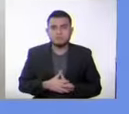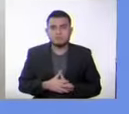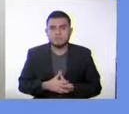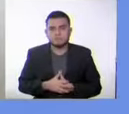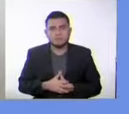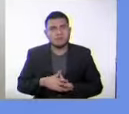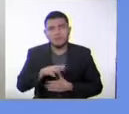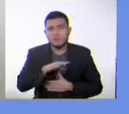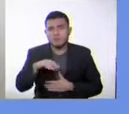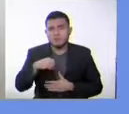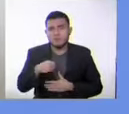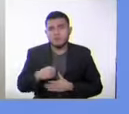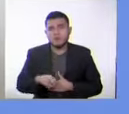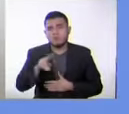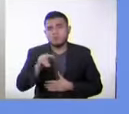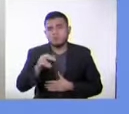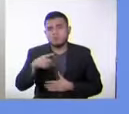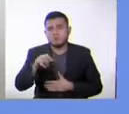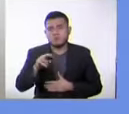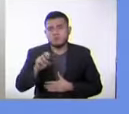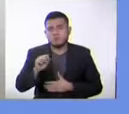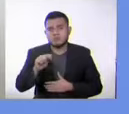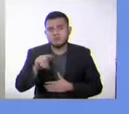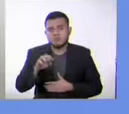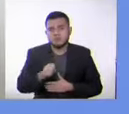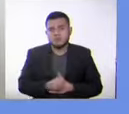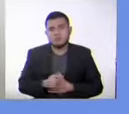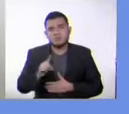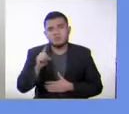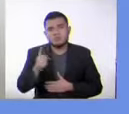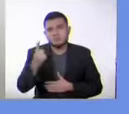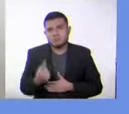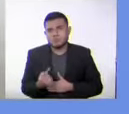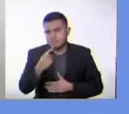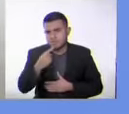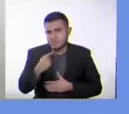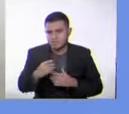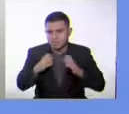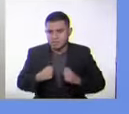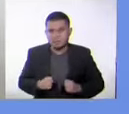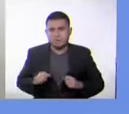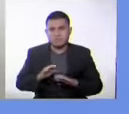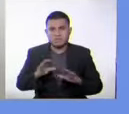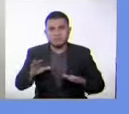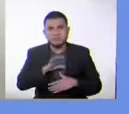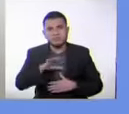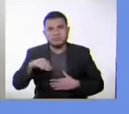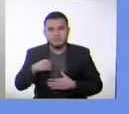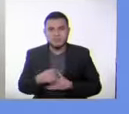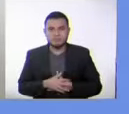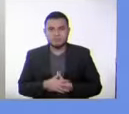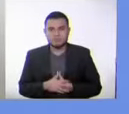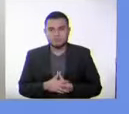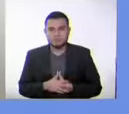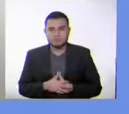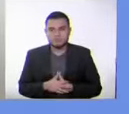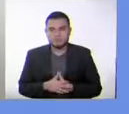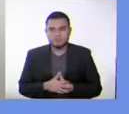familias unipersonales, ¿verdad? Que son una única persona que el Estado los constituye ya como familia. Las